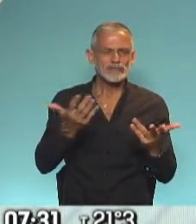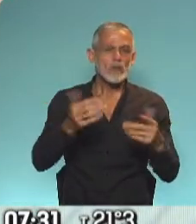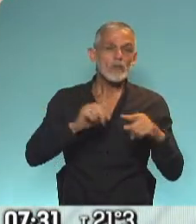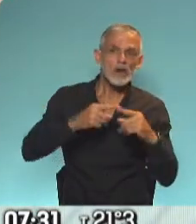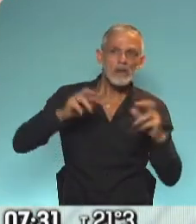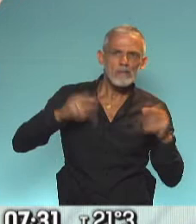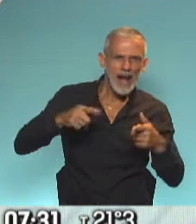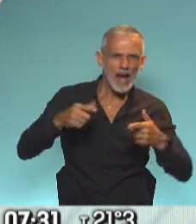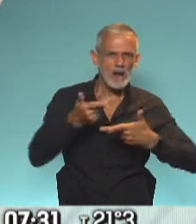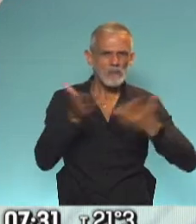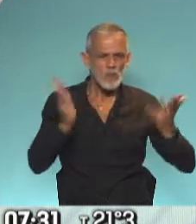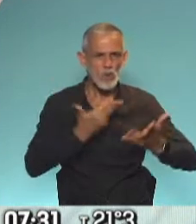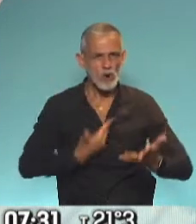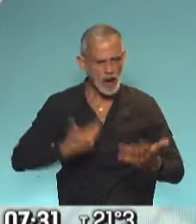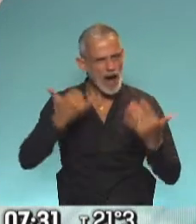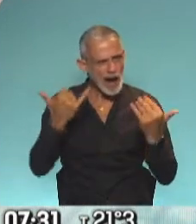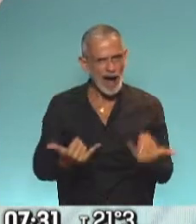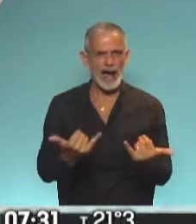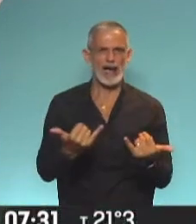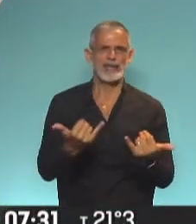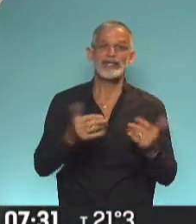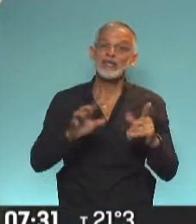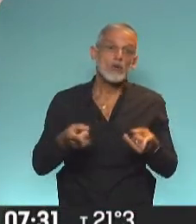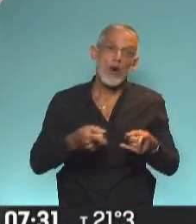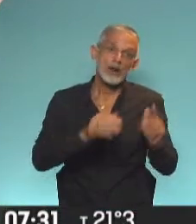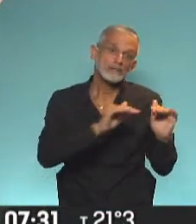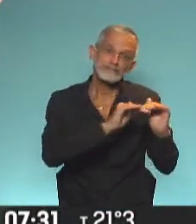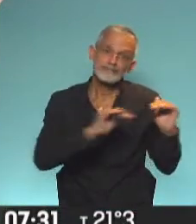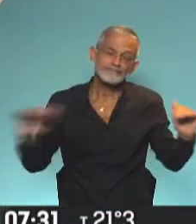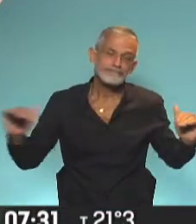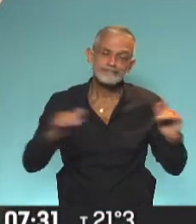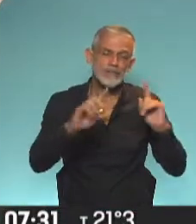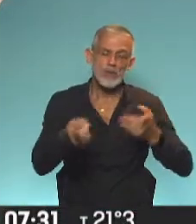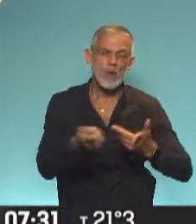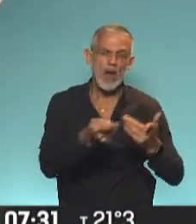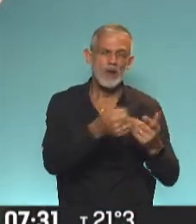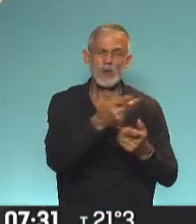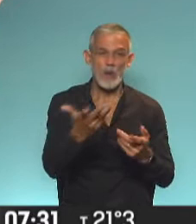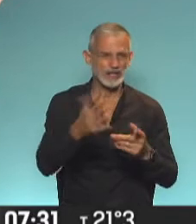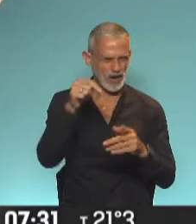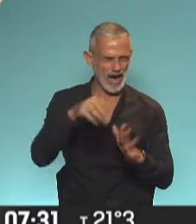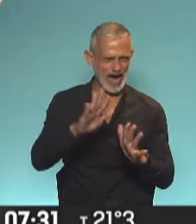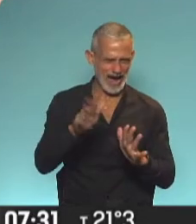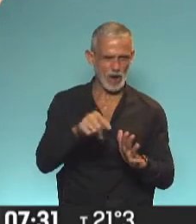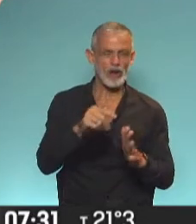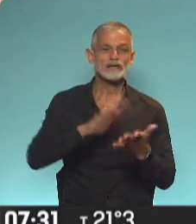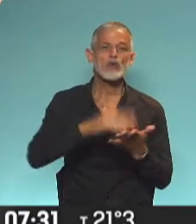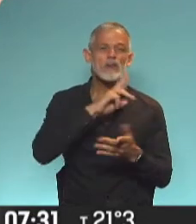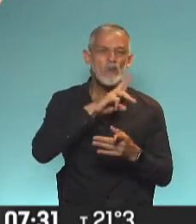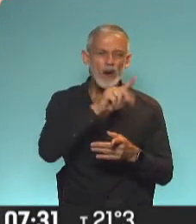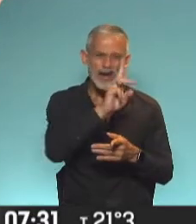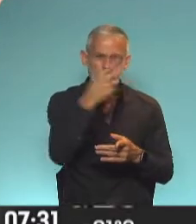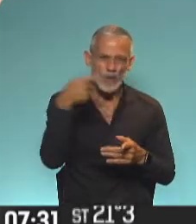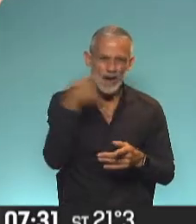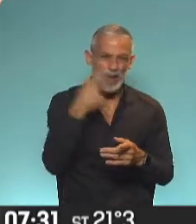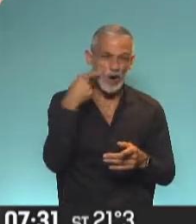políticas públicas, ¿no? Que se dieron en ese sentido. Pero tenemos que hablar, vamos a ver cuáles son las cifras actualizadas de femicidio para hacer